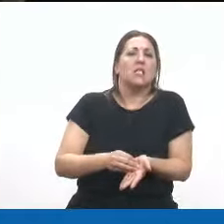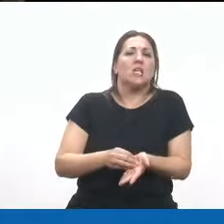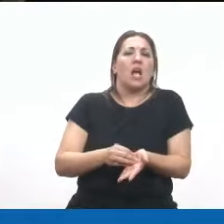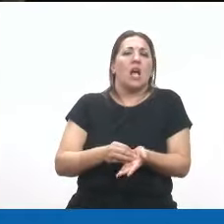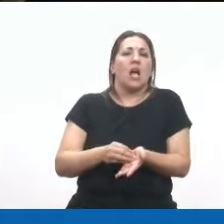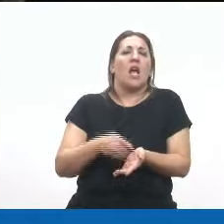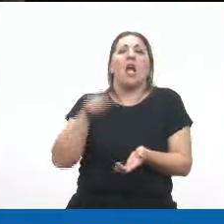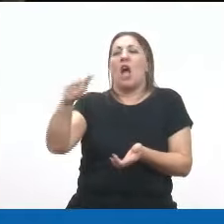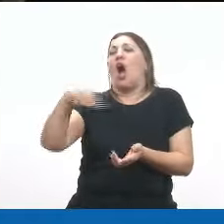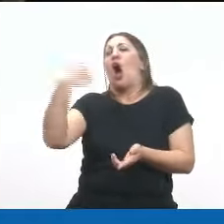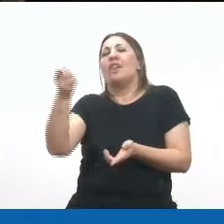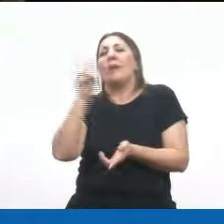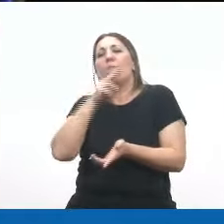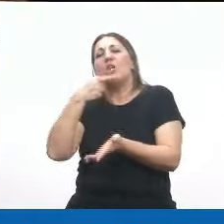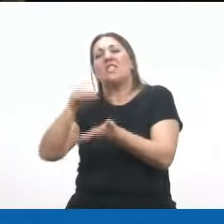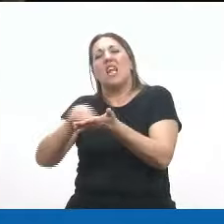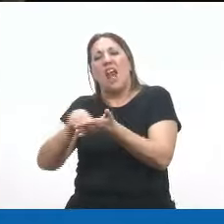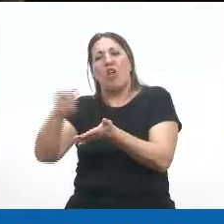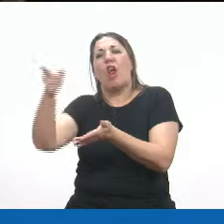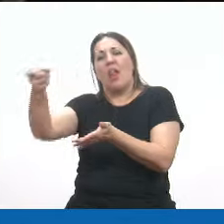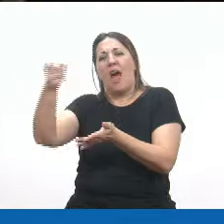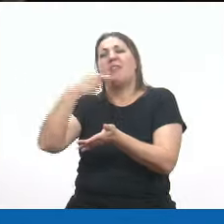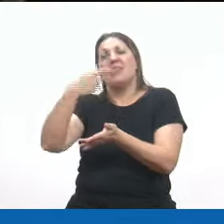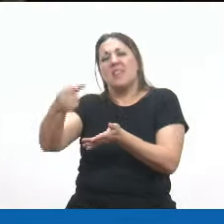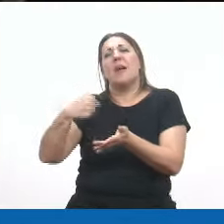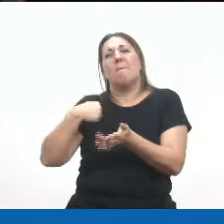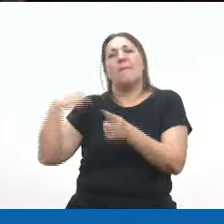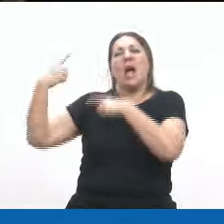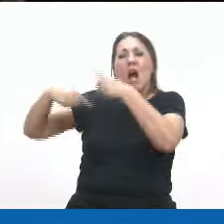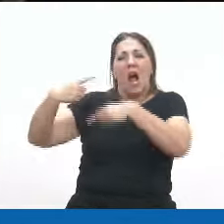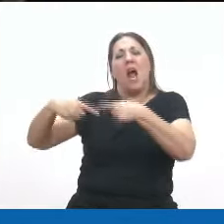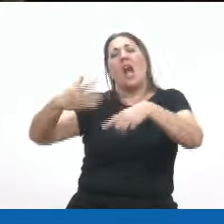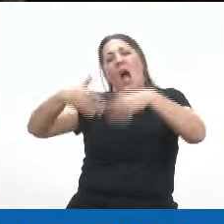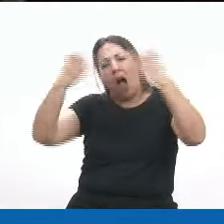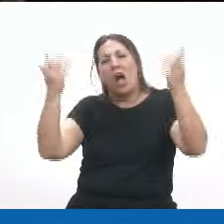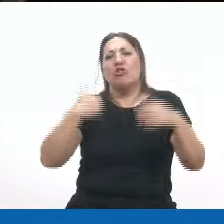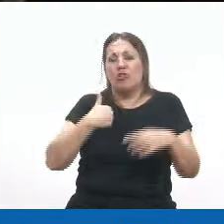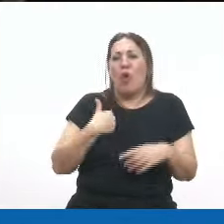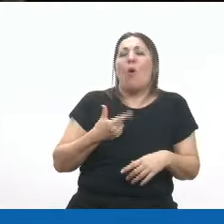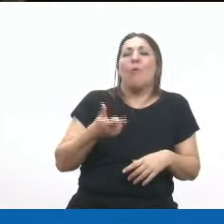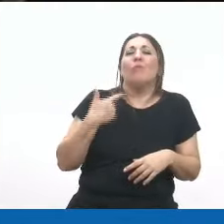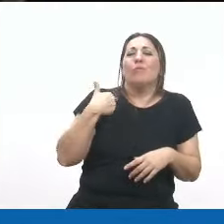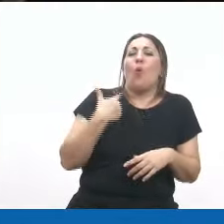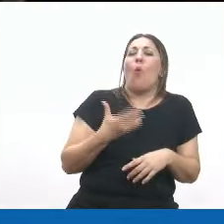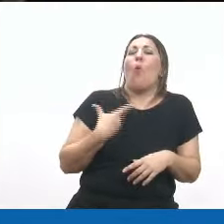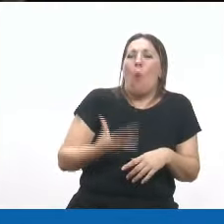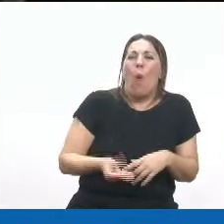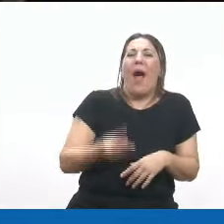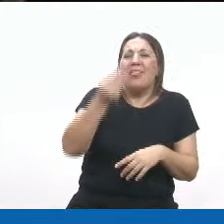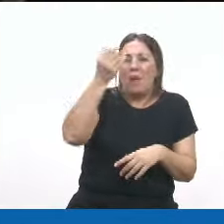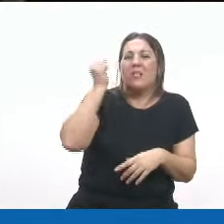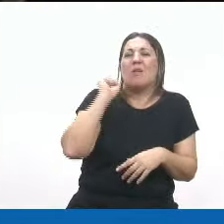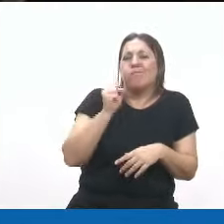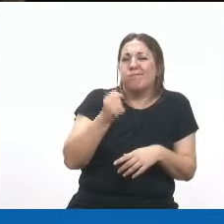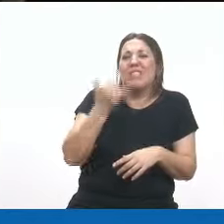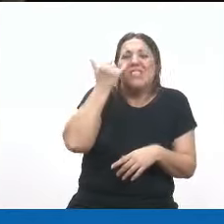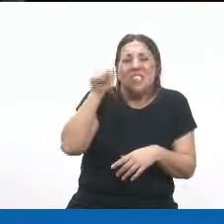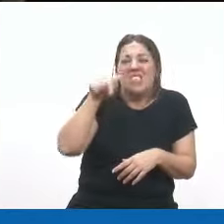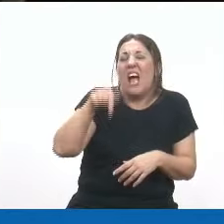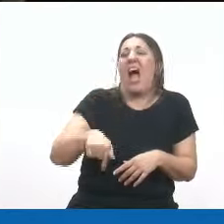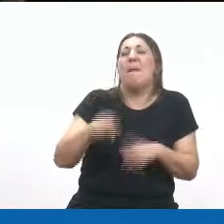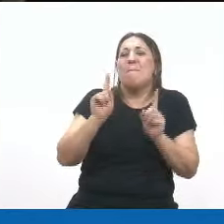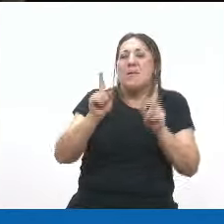con más experiencia decía mi generación he vivido cuat bueno cuántas veces he vivido este plan económico tengo 40